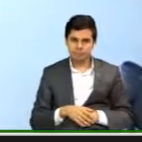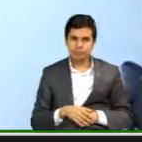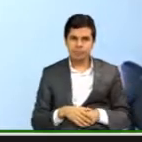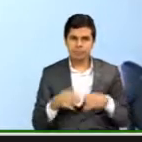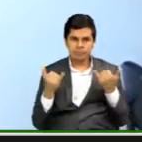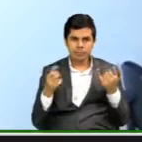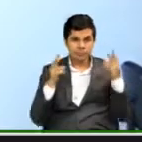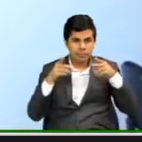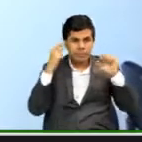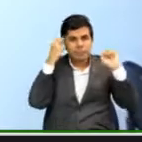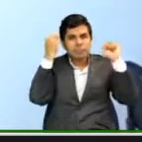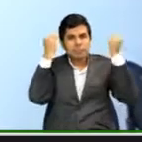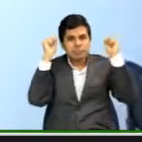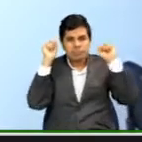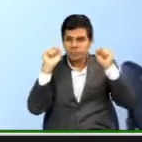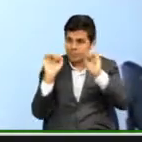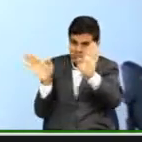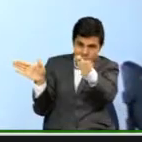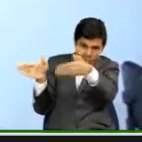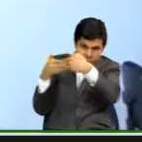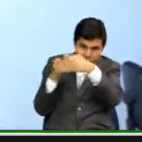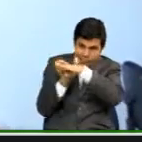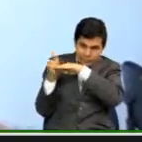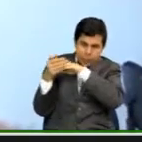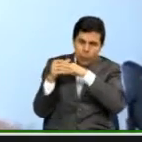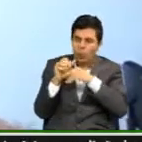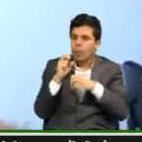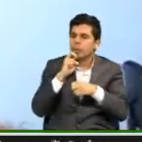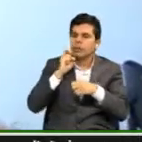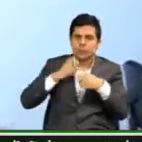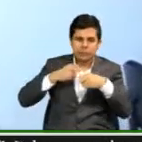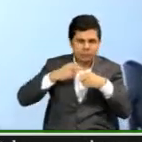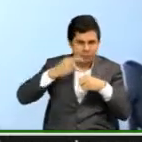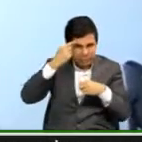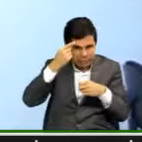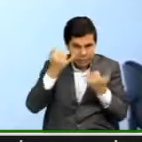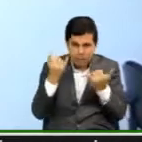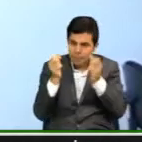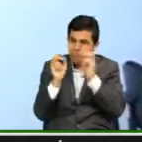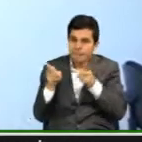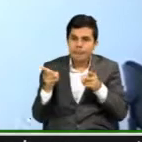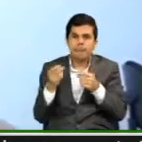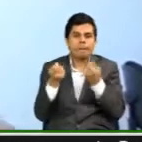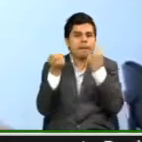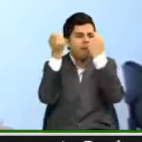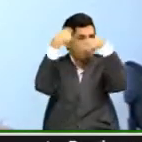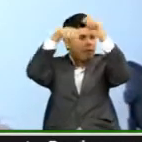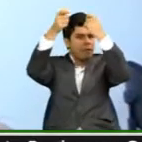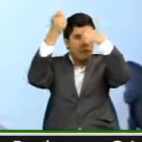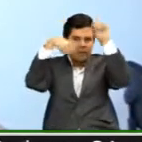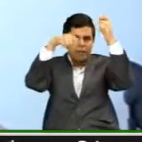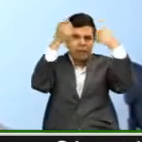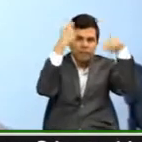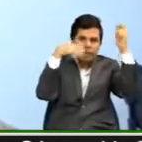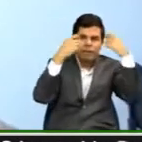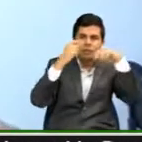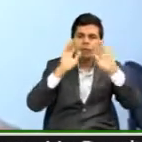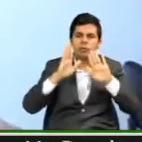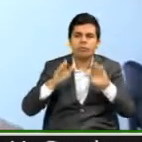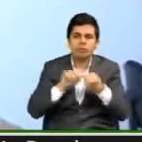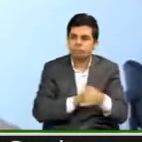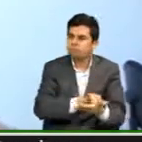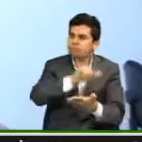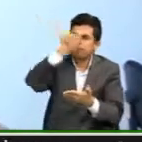con esta cierre de frontera, a bien de que ellos tienen vendido estos planes a